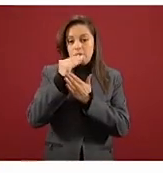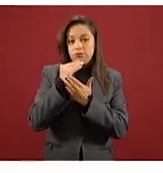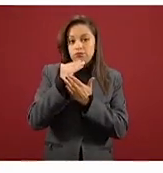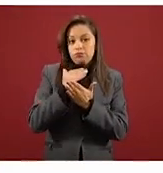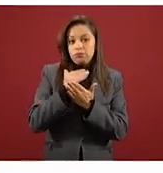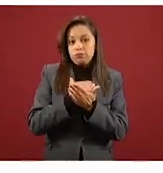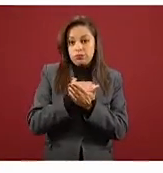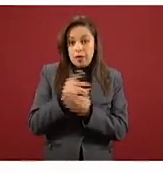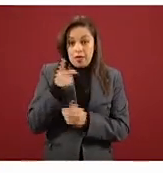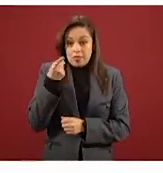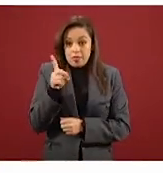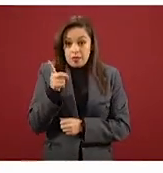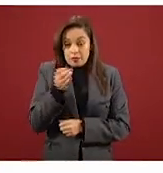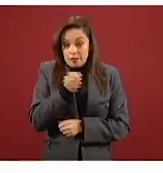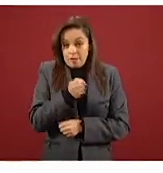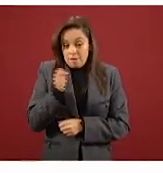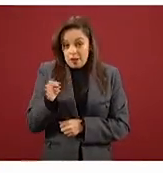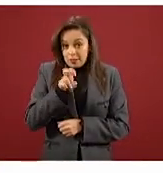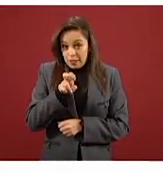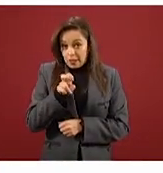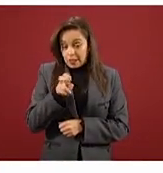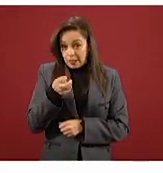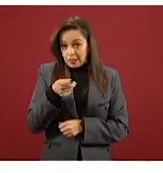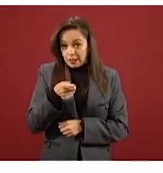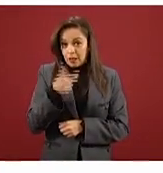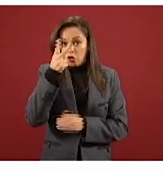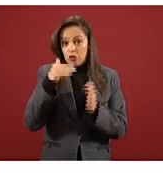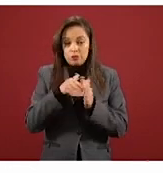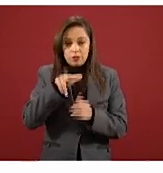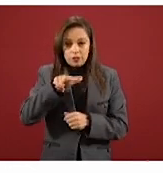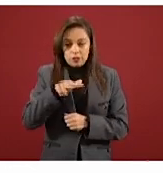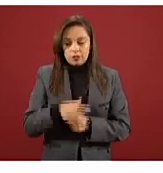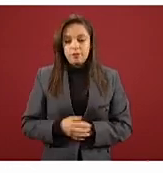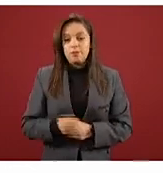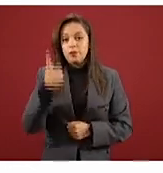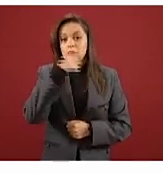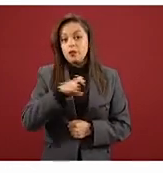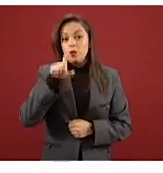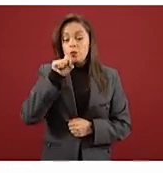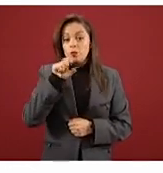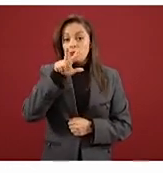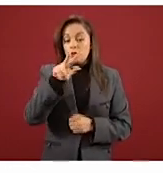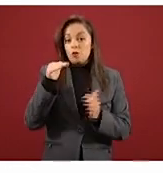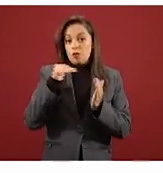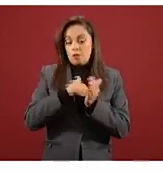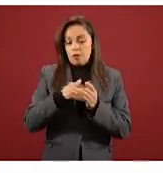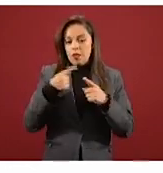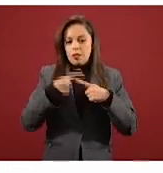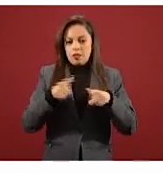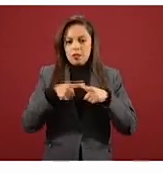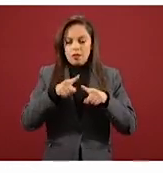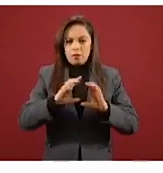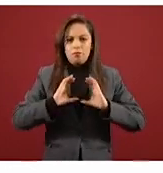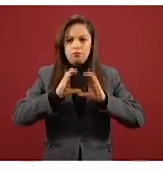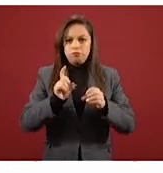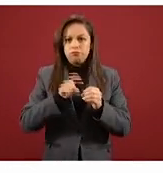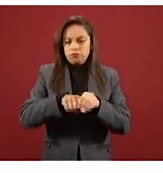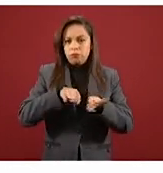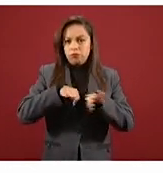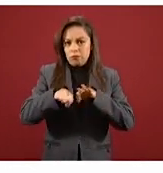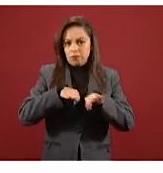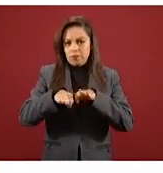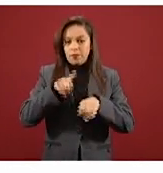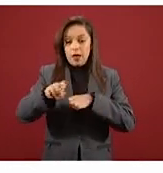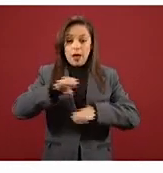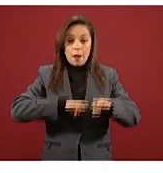de diciembre, esto es 2018, 128 mil empleos, corresponde a empresas de más